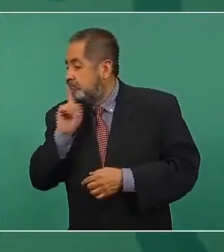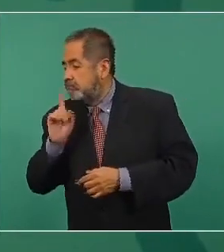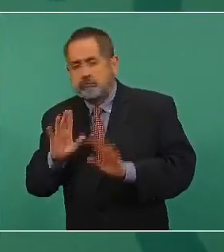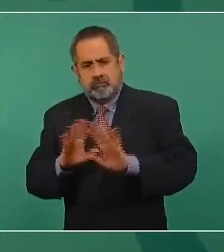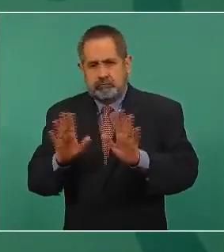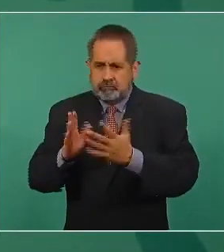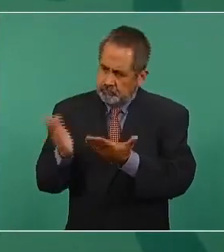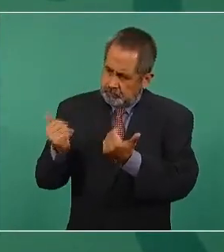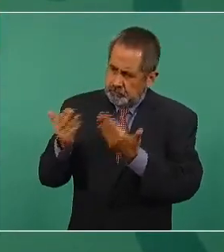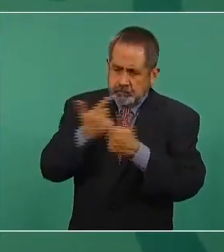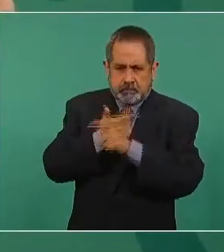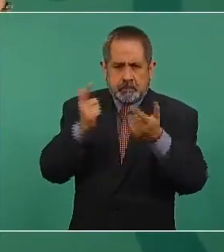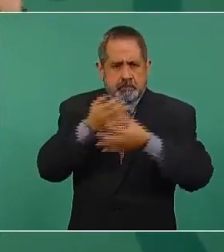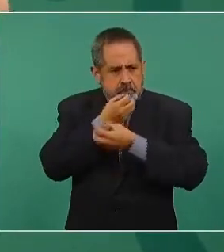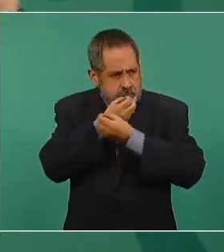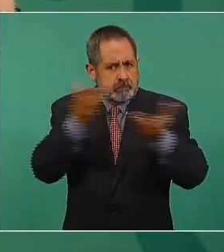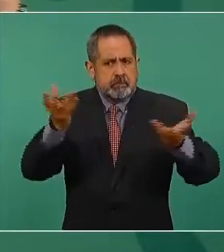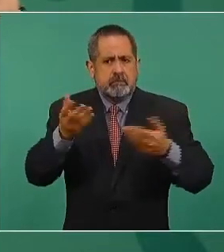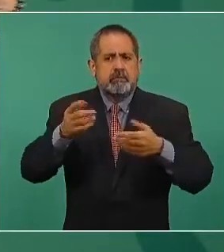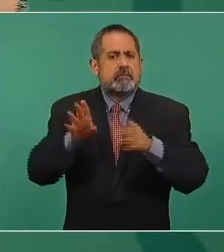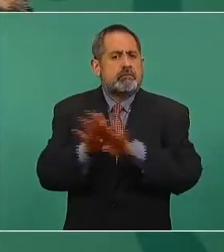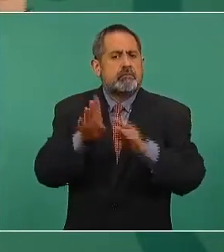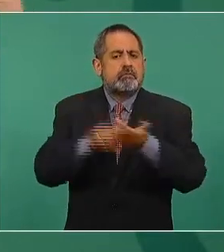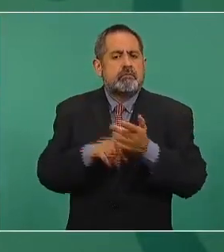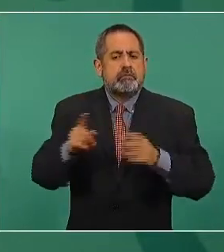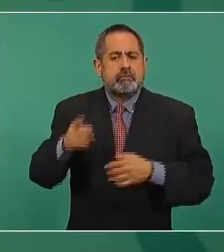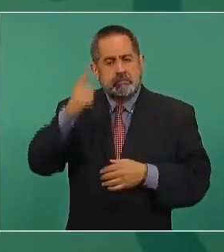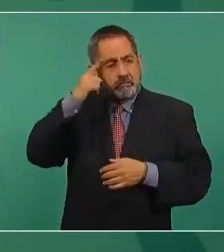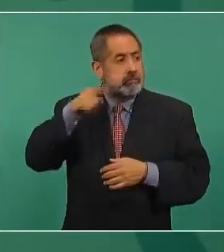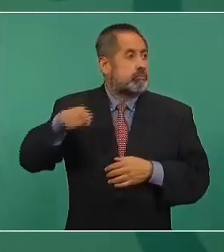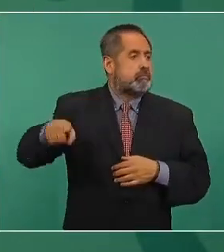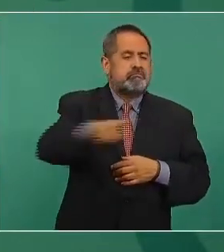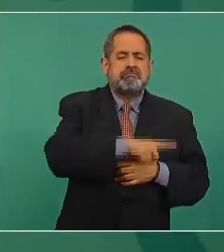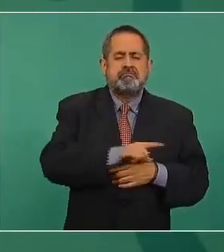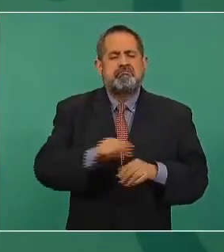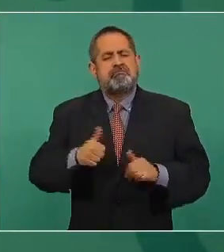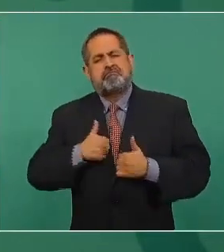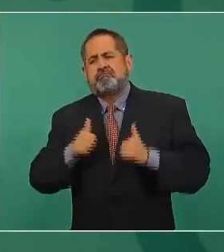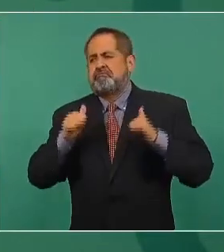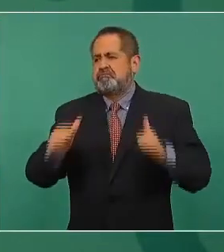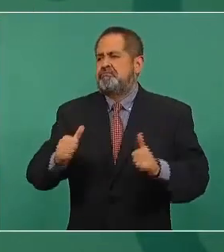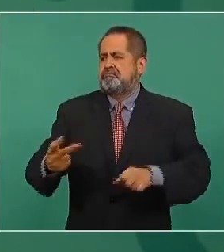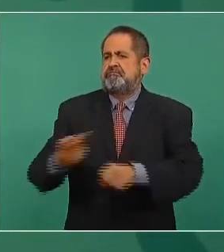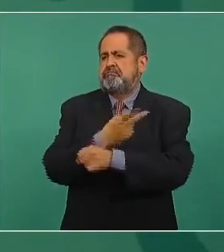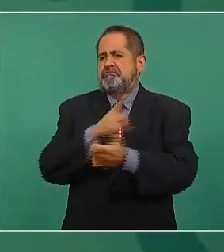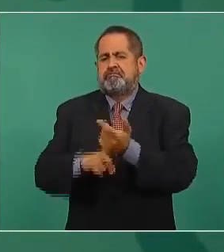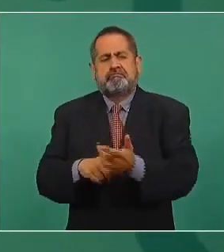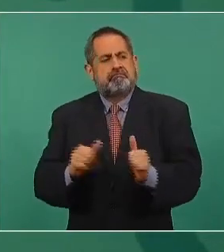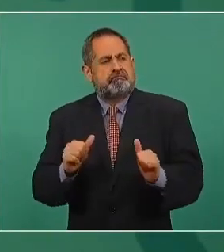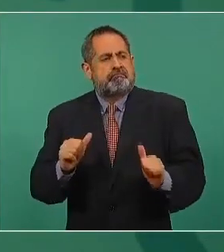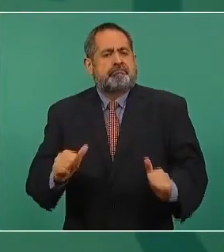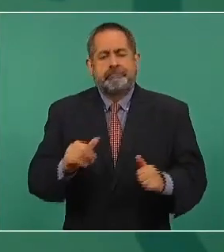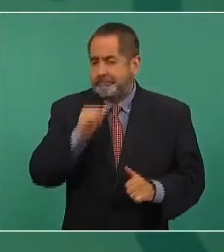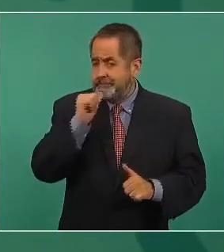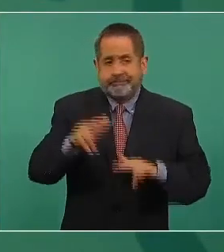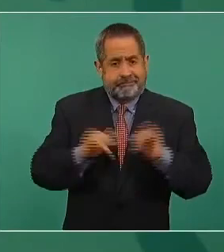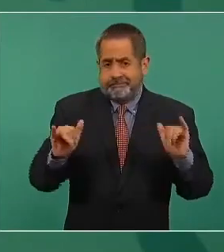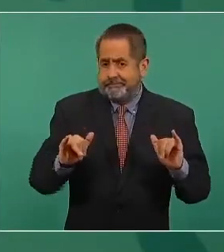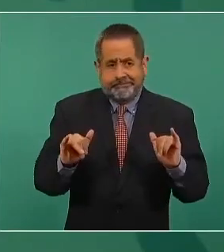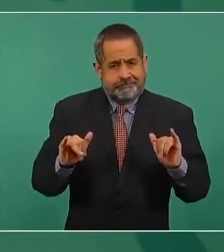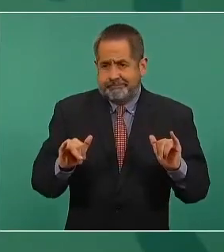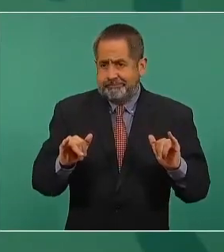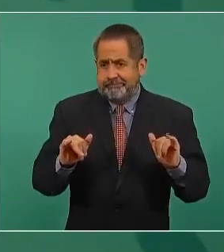ayuda para que nadie se sienta absoluto en ningún nivel de la escala.